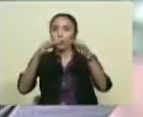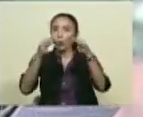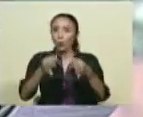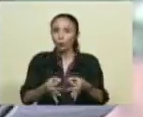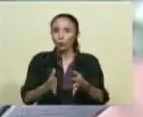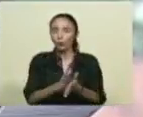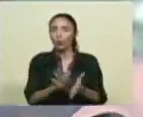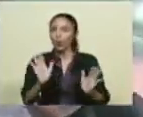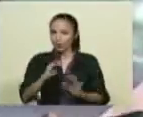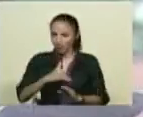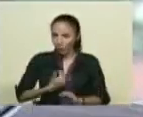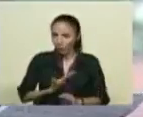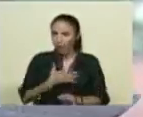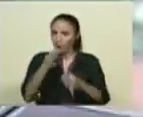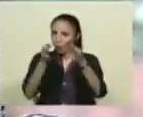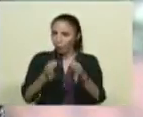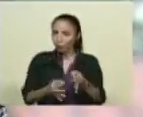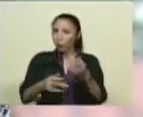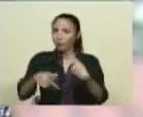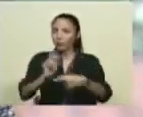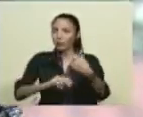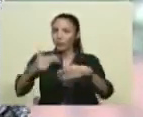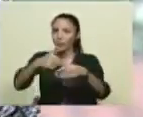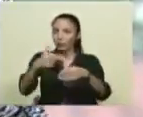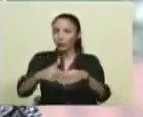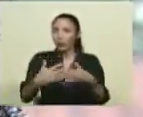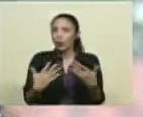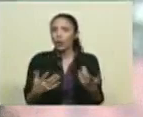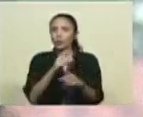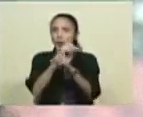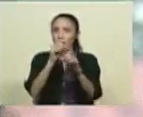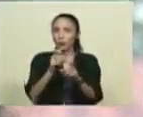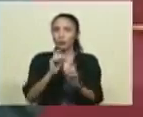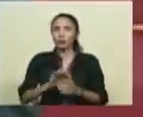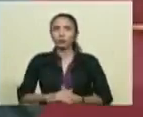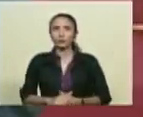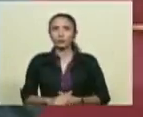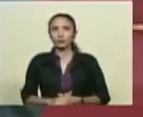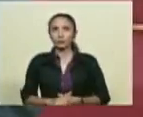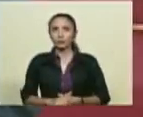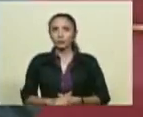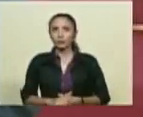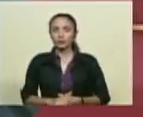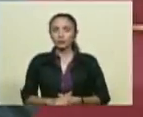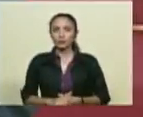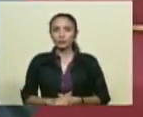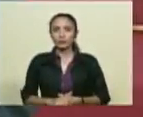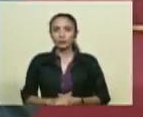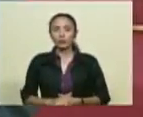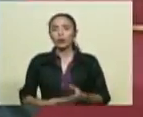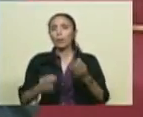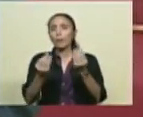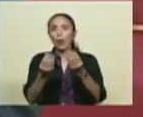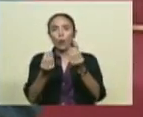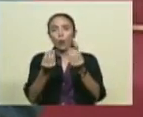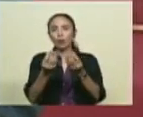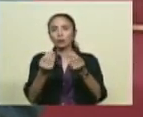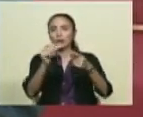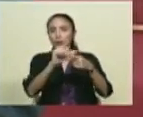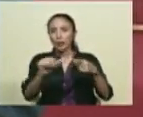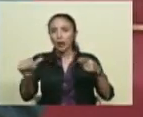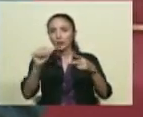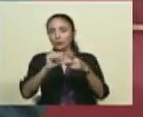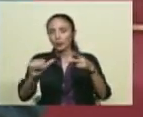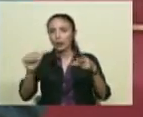se puede hablar de una estabilización? ¿Cuándo se puede lograr? ¿Cuáles son las expectativas? Gracias. Hemos logrado varias semanas de estabilidad,